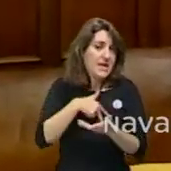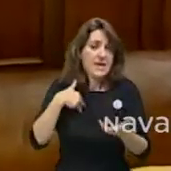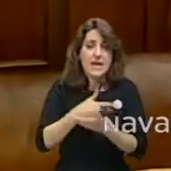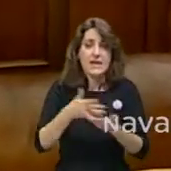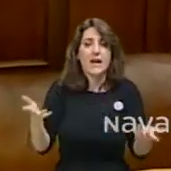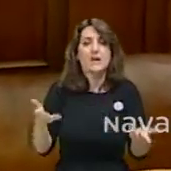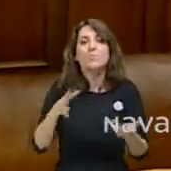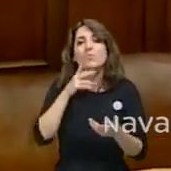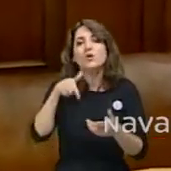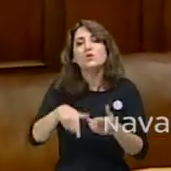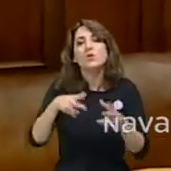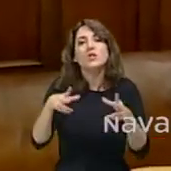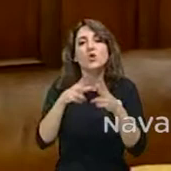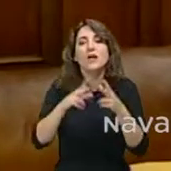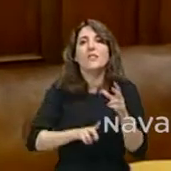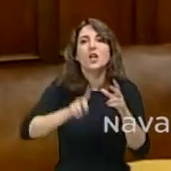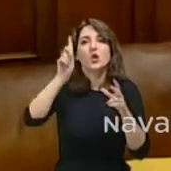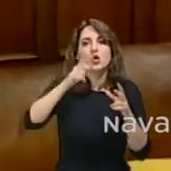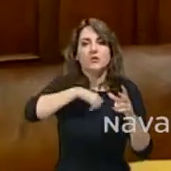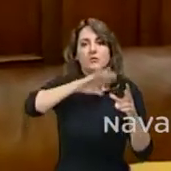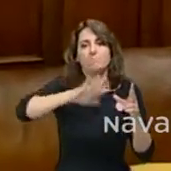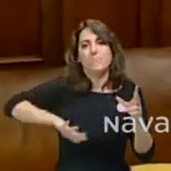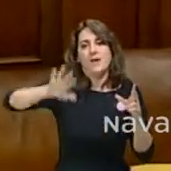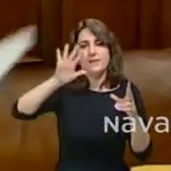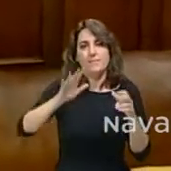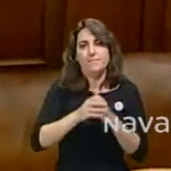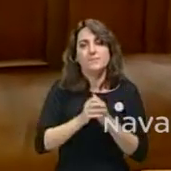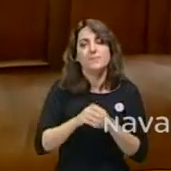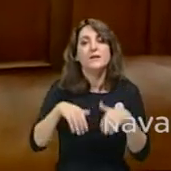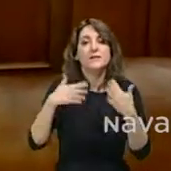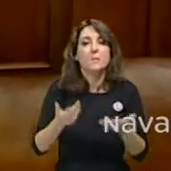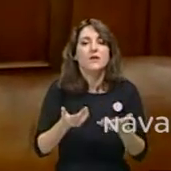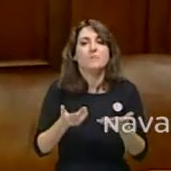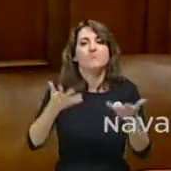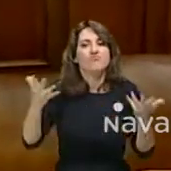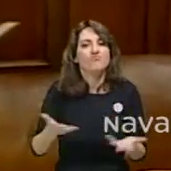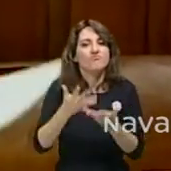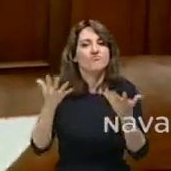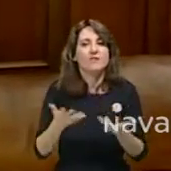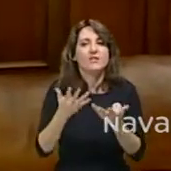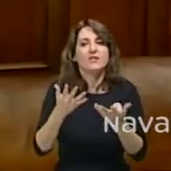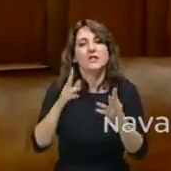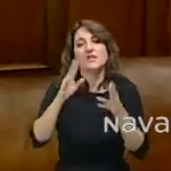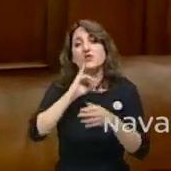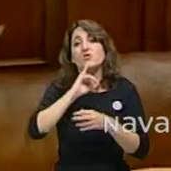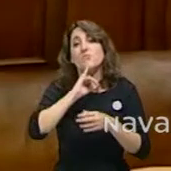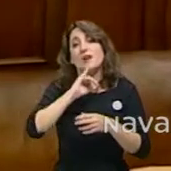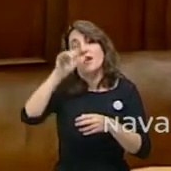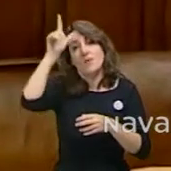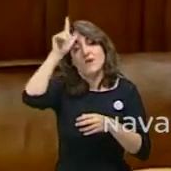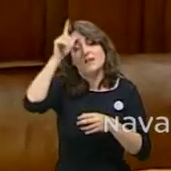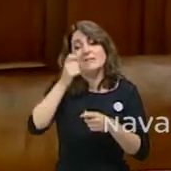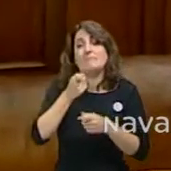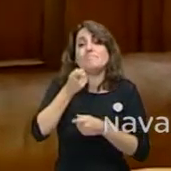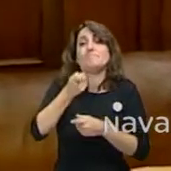porque somos una sociedad del norte de España, y también cultivar un poco el idioma alemán y un poquito